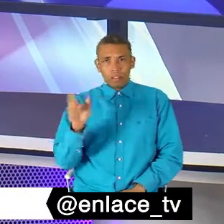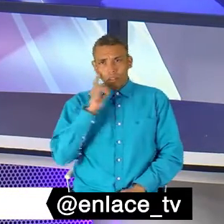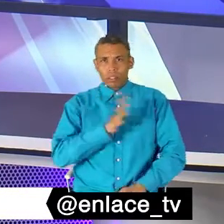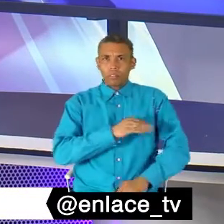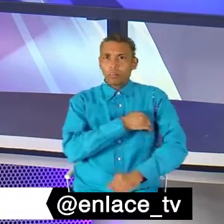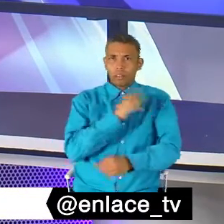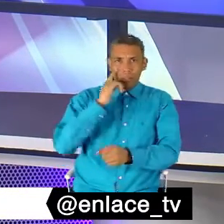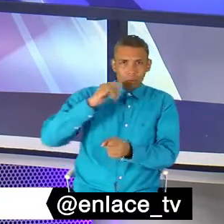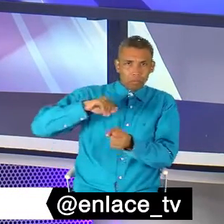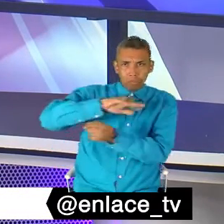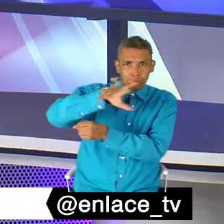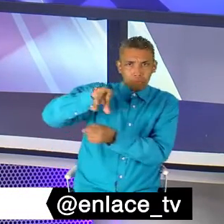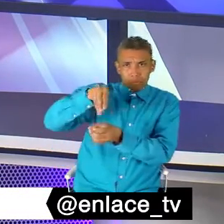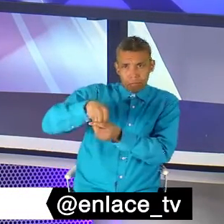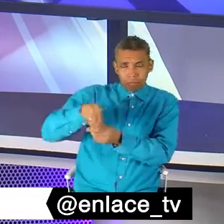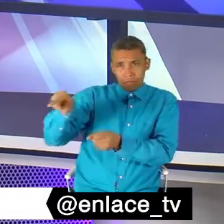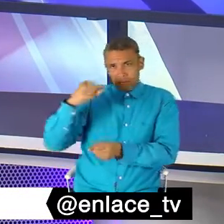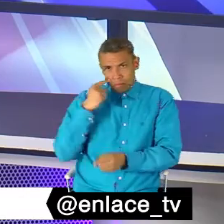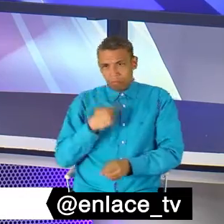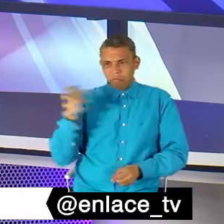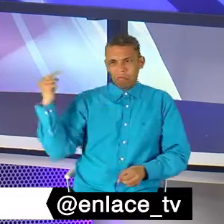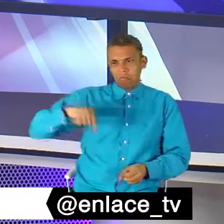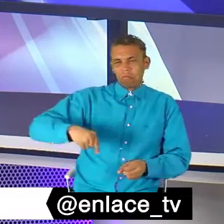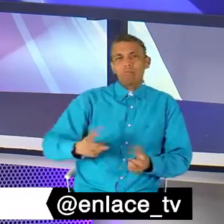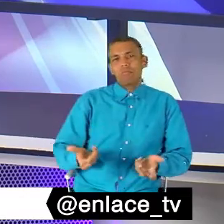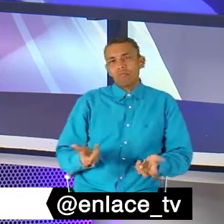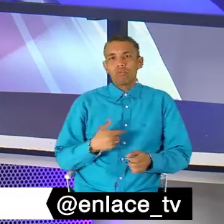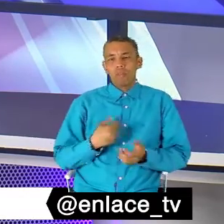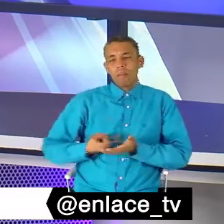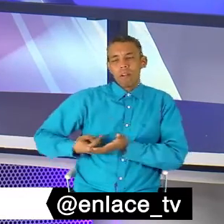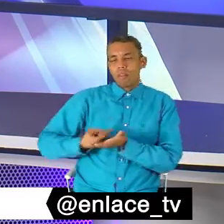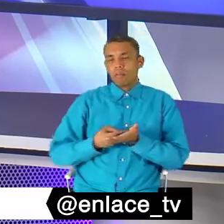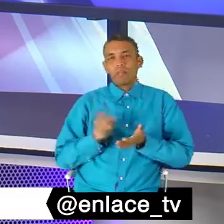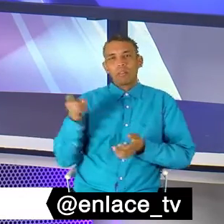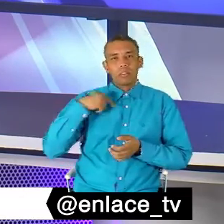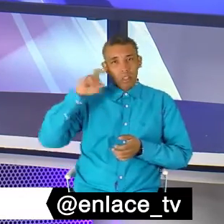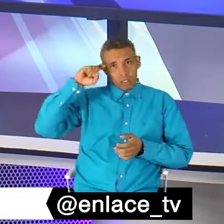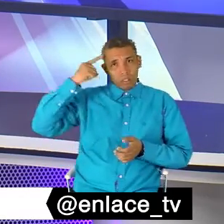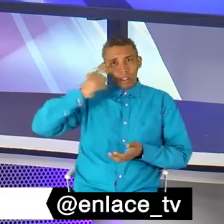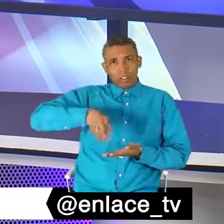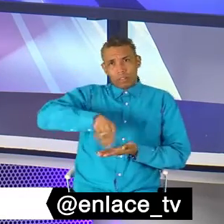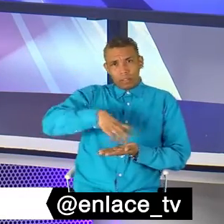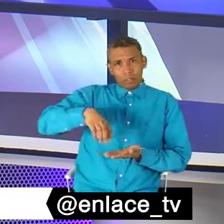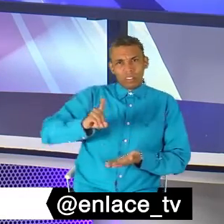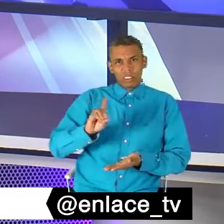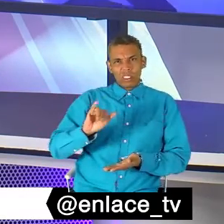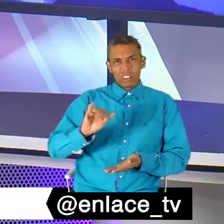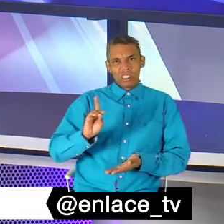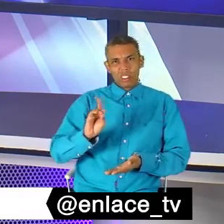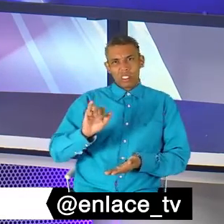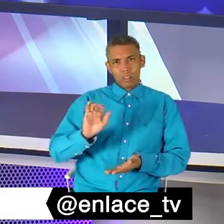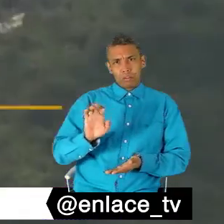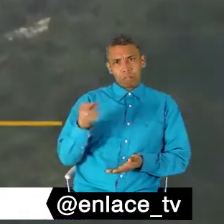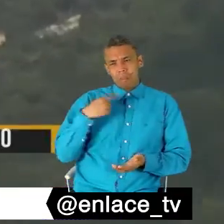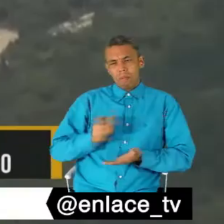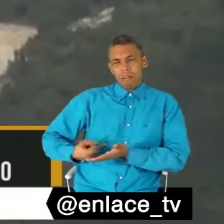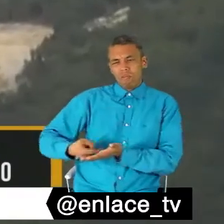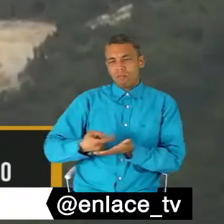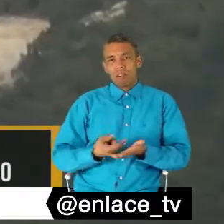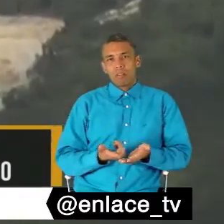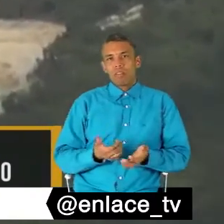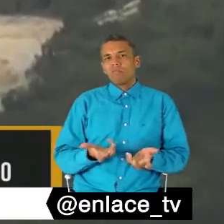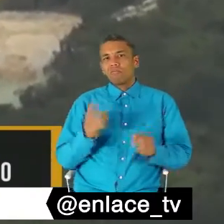en asocio con el gobernador de Santander la problemática de minería ilegal y seguridad en esta zona del país. Minería